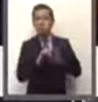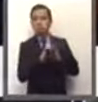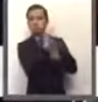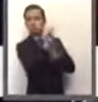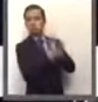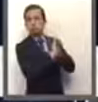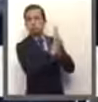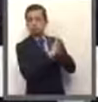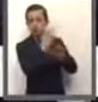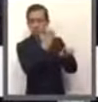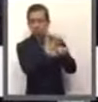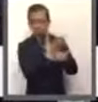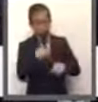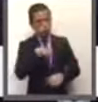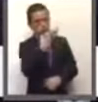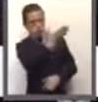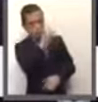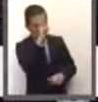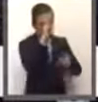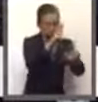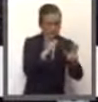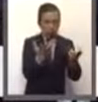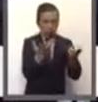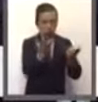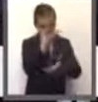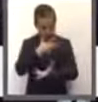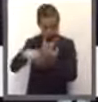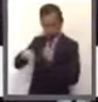respeten a ellos y cómo van a respetarlos si nosotros